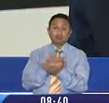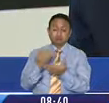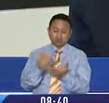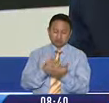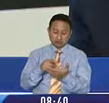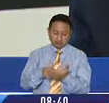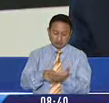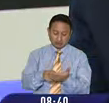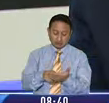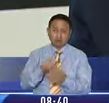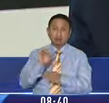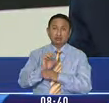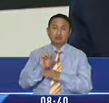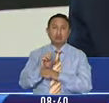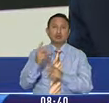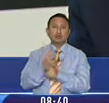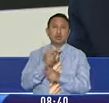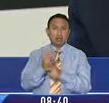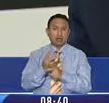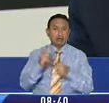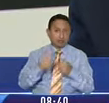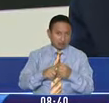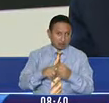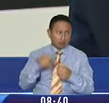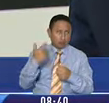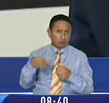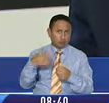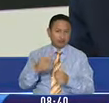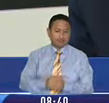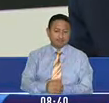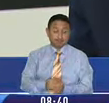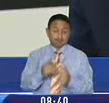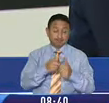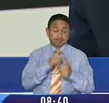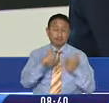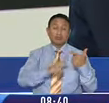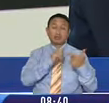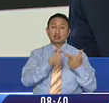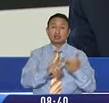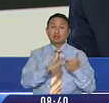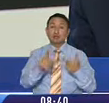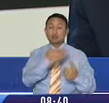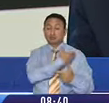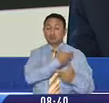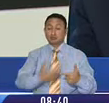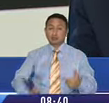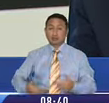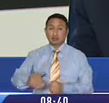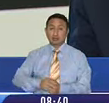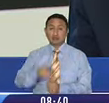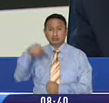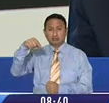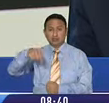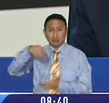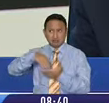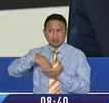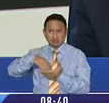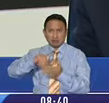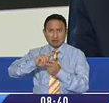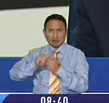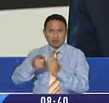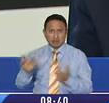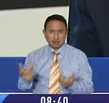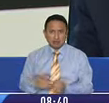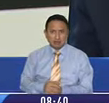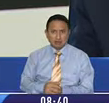peligroso. Esto hay que darle la seguridad primero. Segundo, yo había propuesto que el despacho de la Presidencia de la República salga del centro histórico. Y lo digo